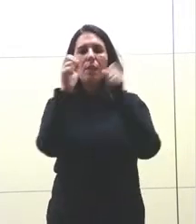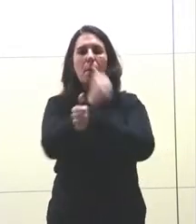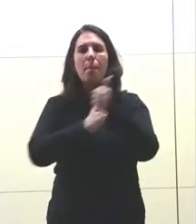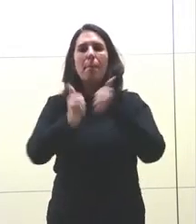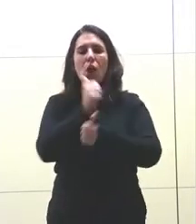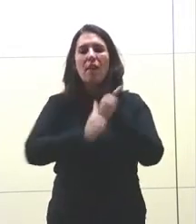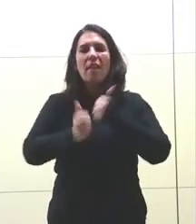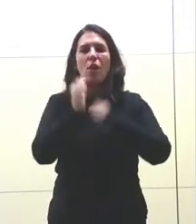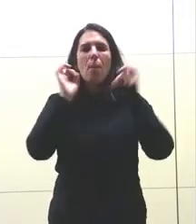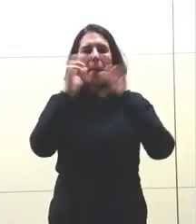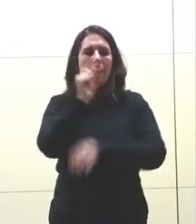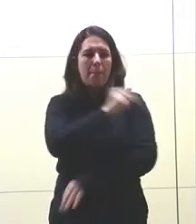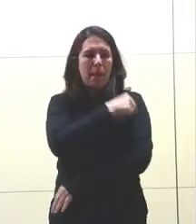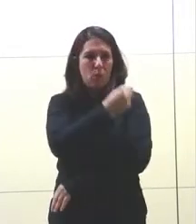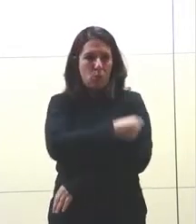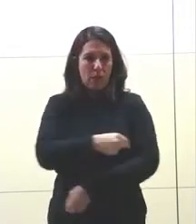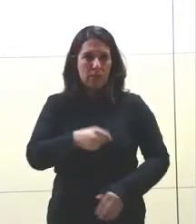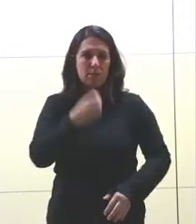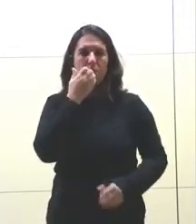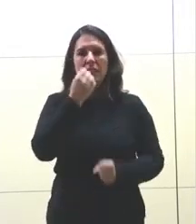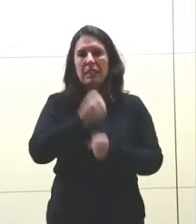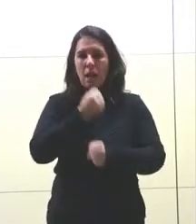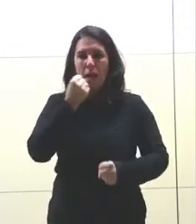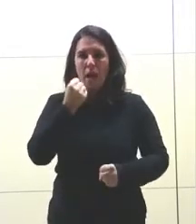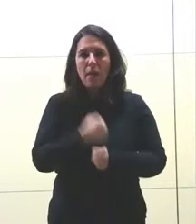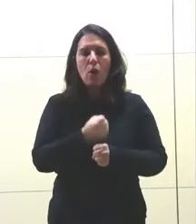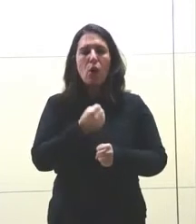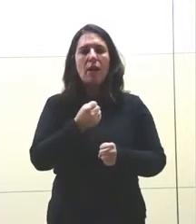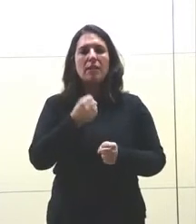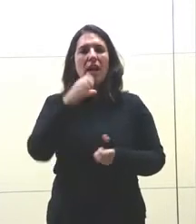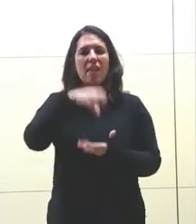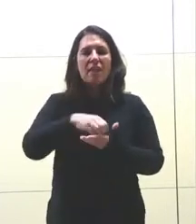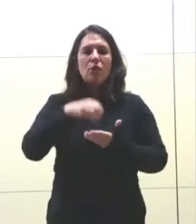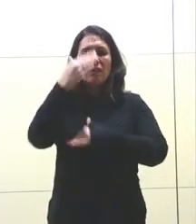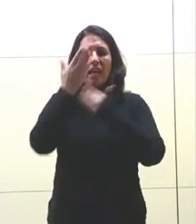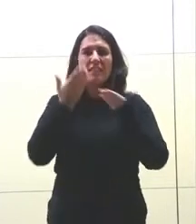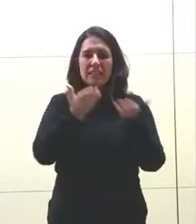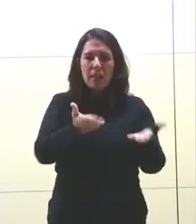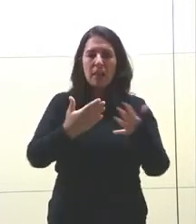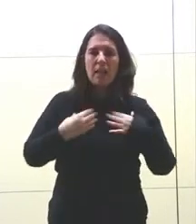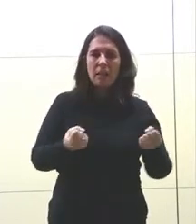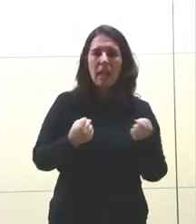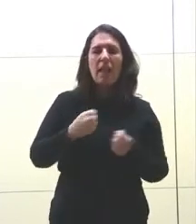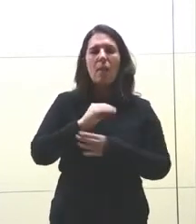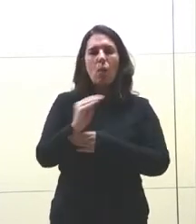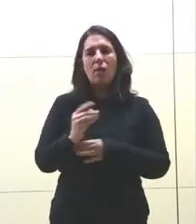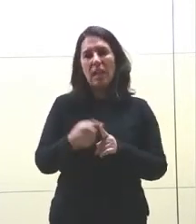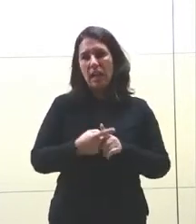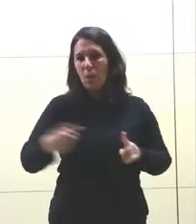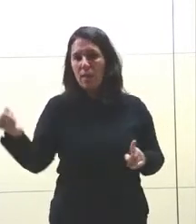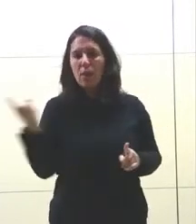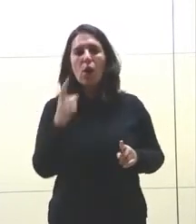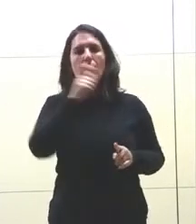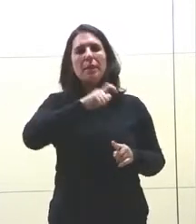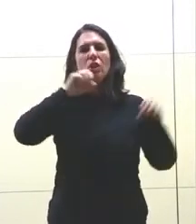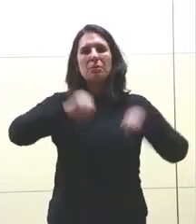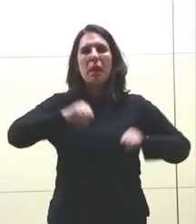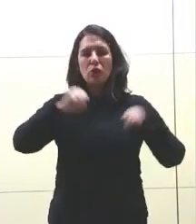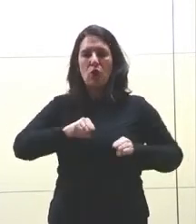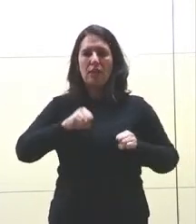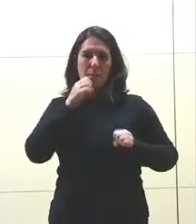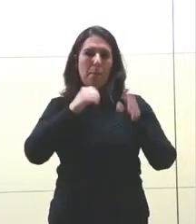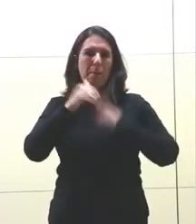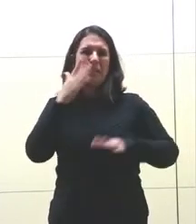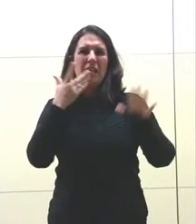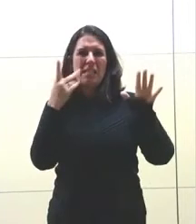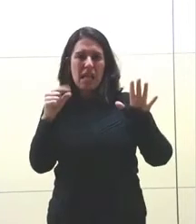las vacunas. Trabajadores de centros de asistencia sanitaria y de cuidados de larga duración, personas mayores de 60 años, personas que por su